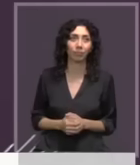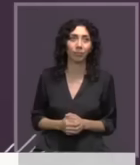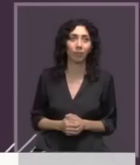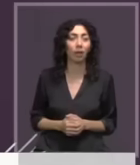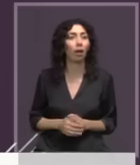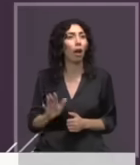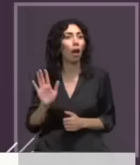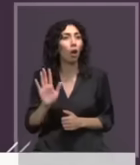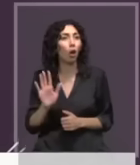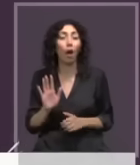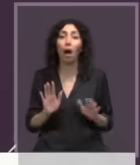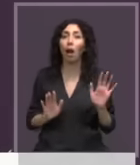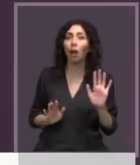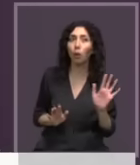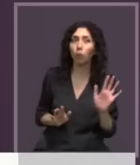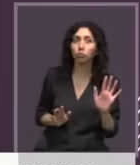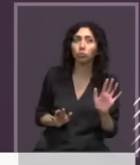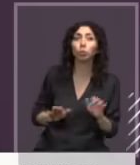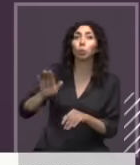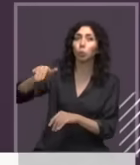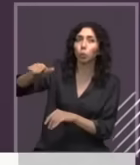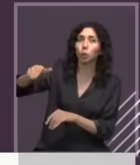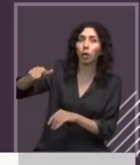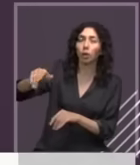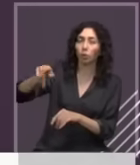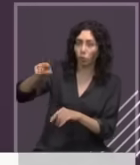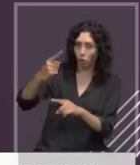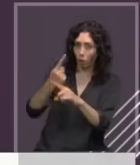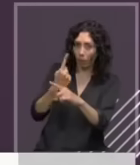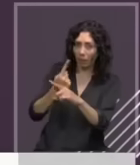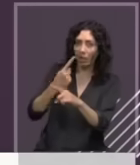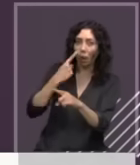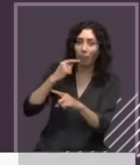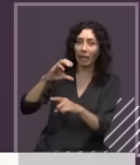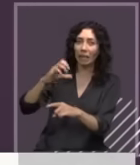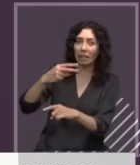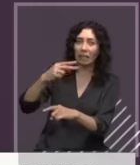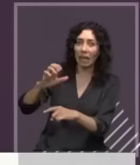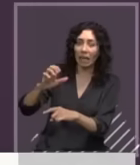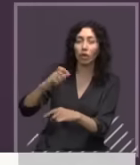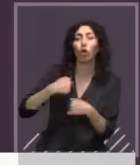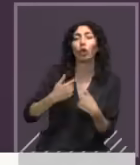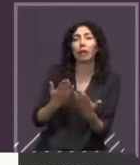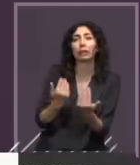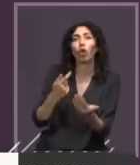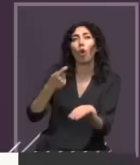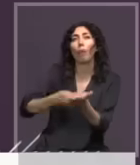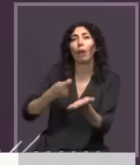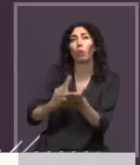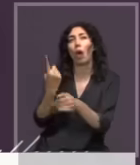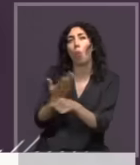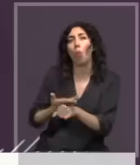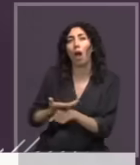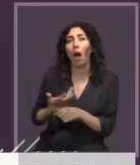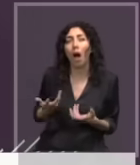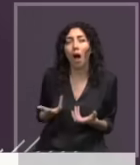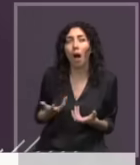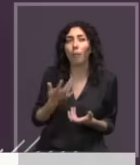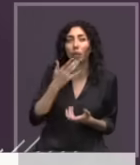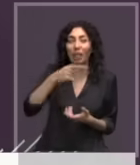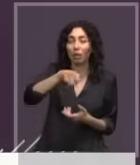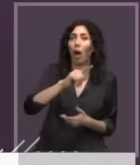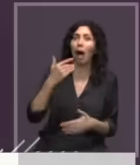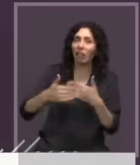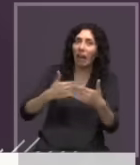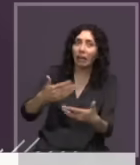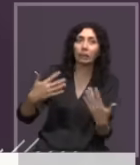¿Aló? ¿Aló? Oye, ¿no has hablado con el Che? Porque necesito comprar un agua. Porque los giles están avanzando mucho y